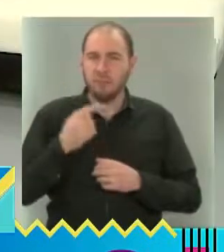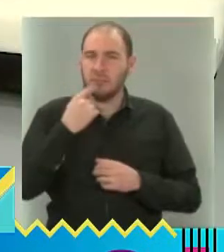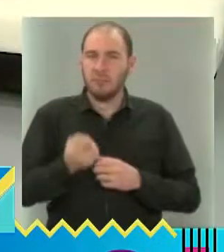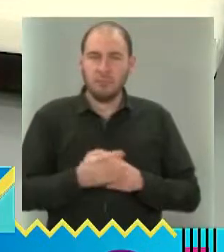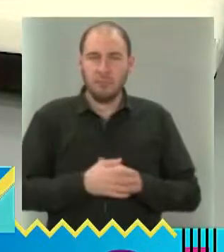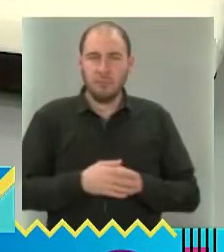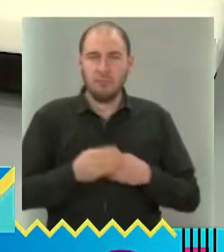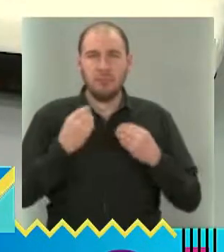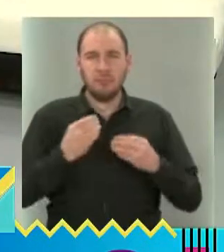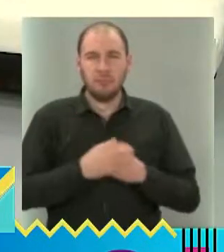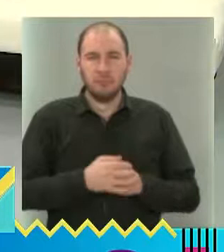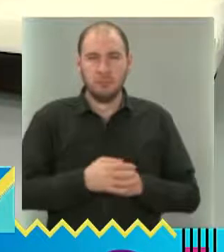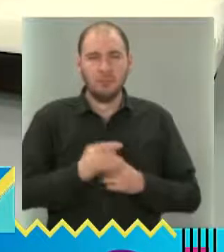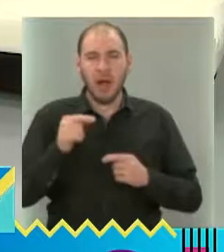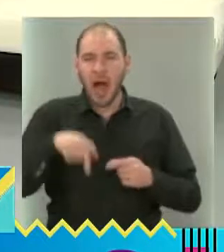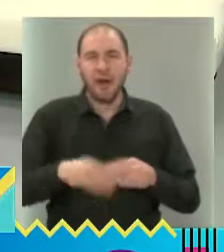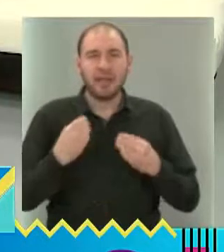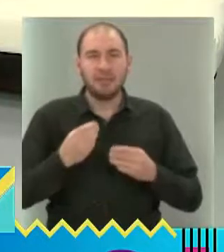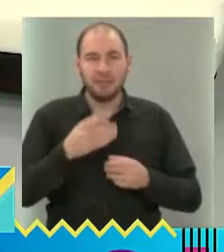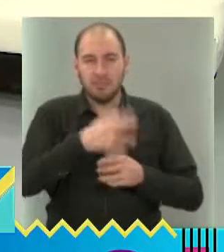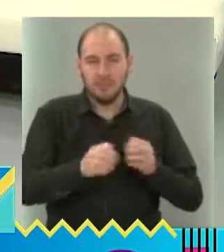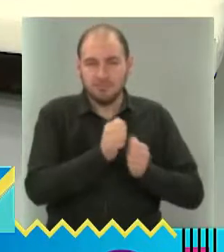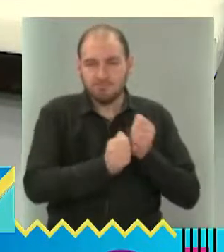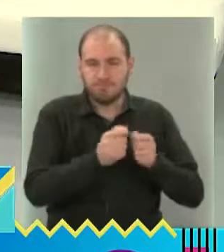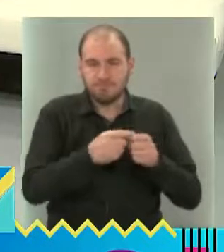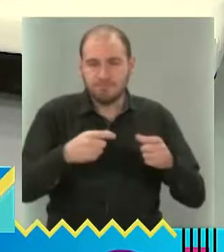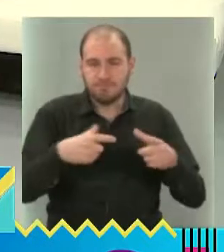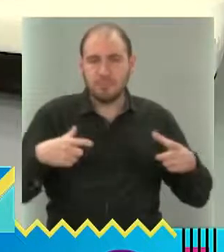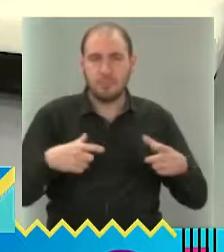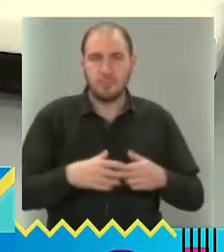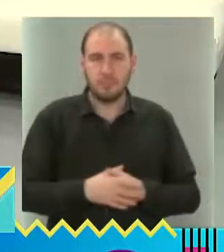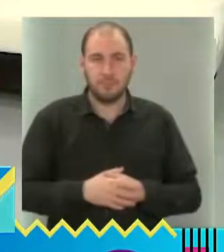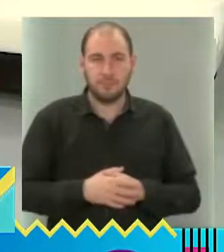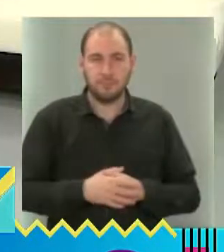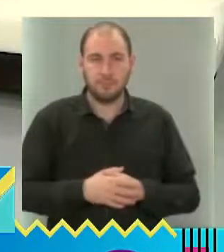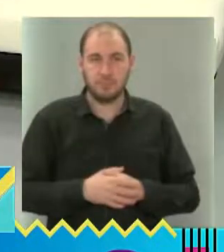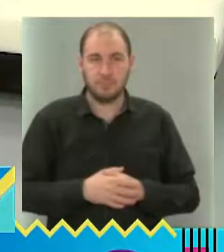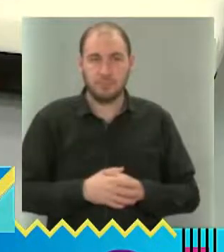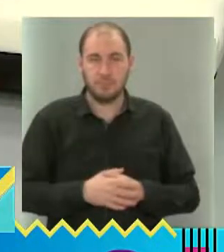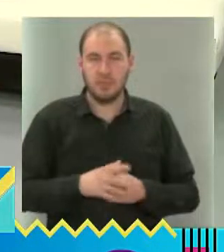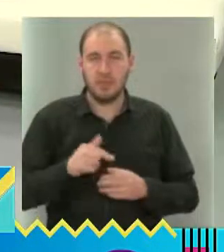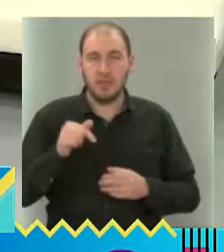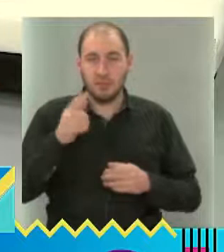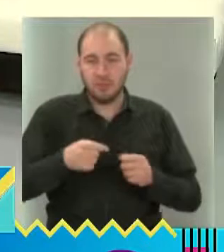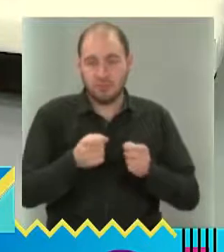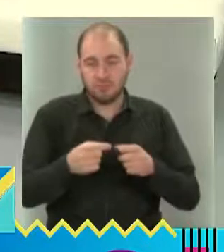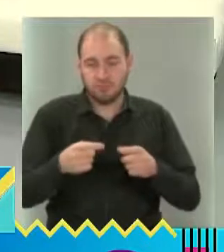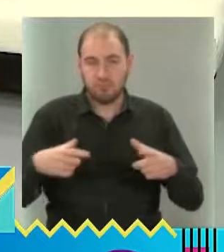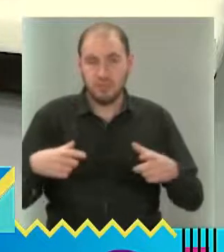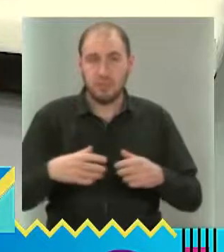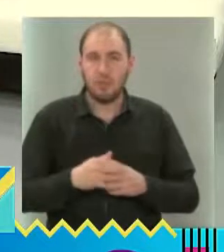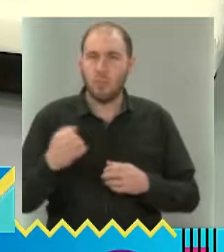es, ¿cuál es la realidad hoy de los pequeños y los medianos productores? Mira, la realidad de los pequeños y medianos productores